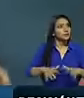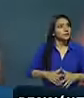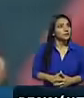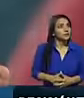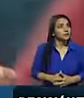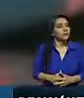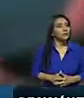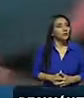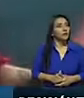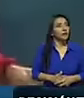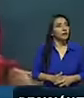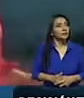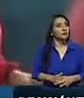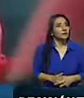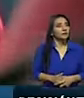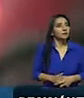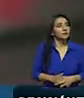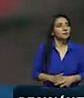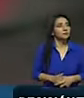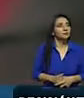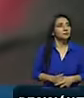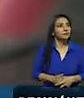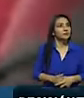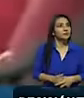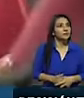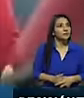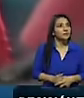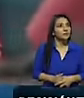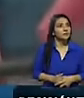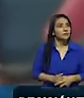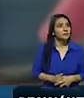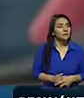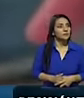tratar de